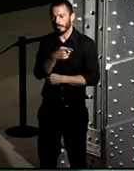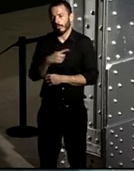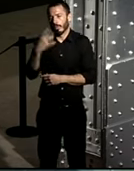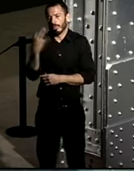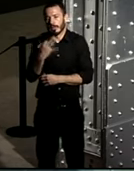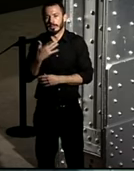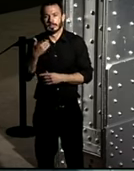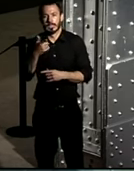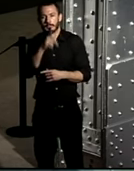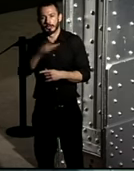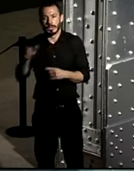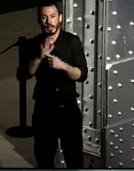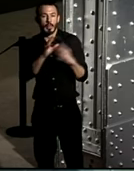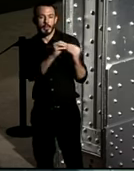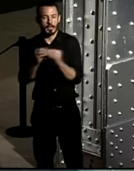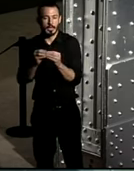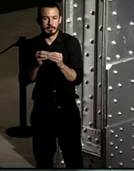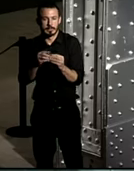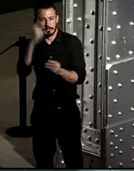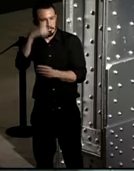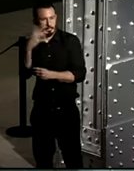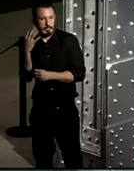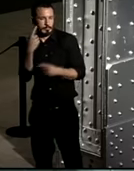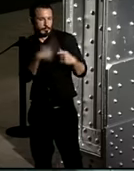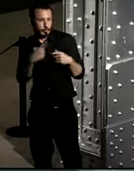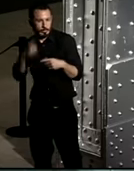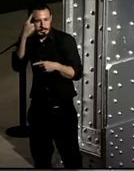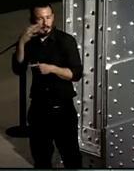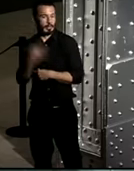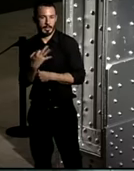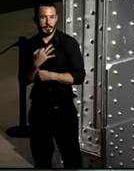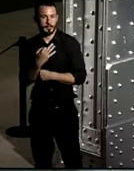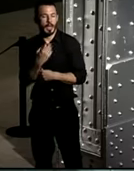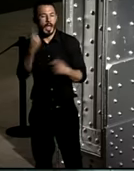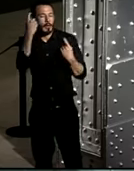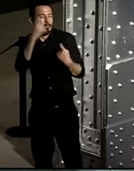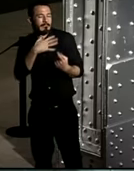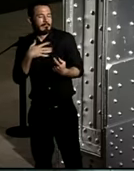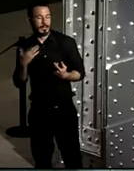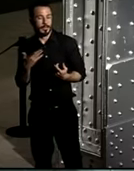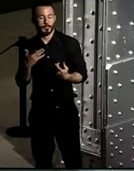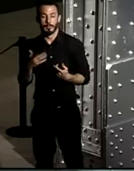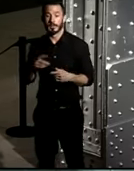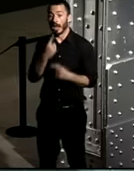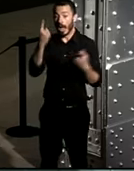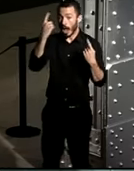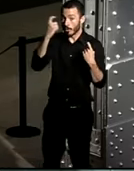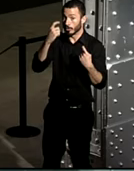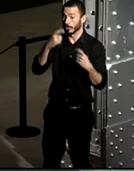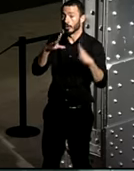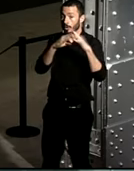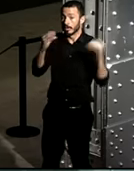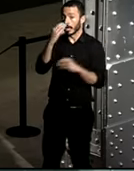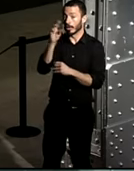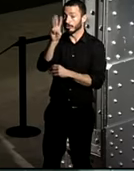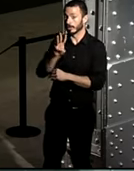futuros cineastas. ¿Qué quieren hacer tus alumnos? Hombre, los alumnos de la Carlos III no necesariamente tienen la vocación